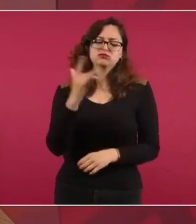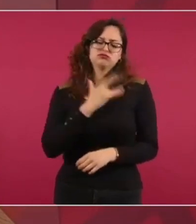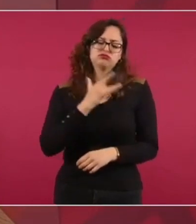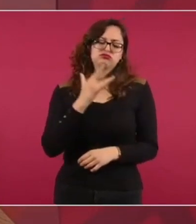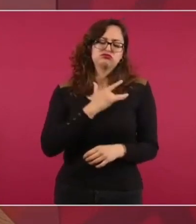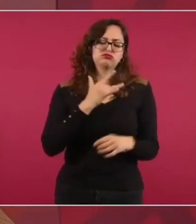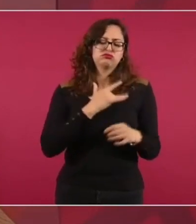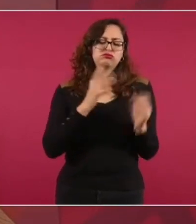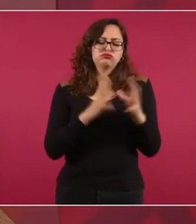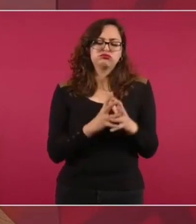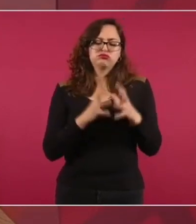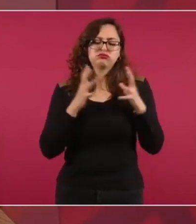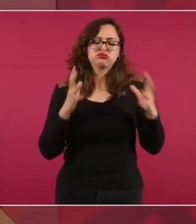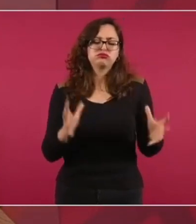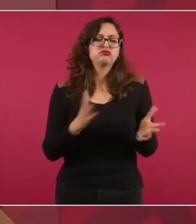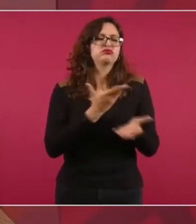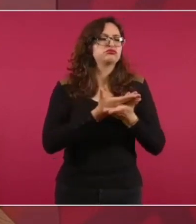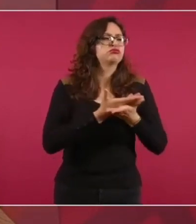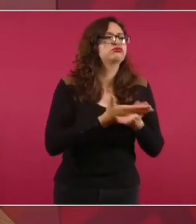sí, pero con el dinero